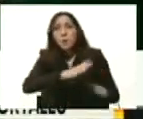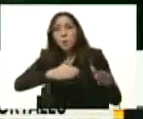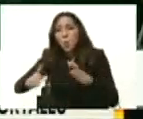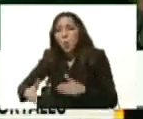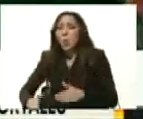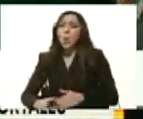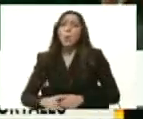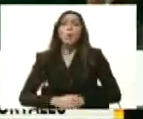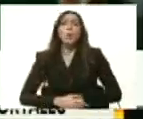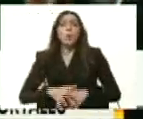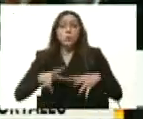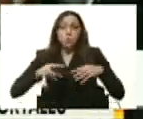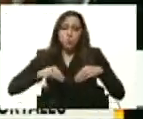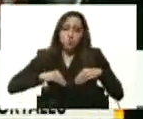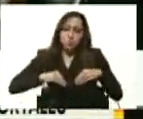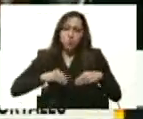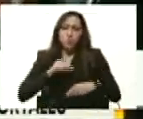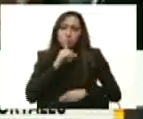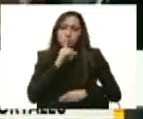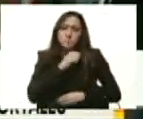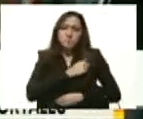minuto de silencio.